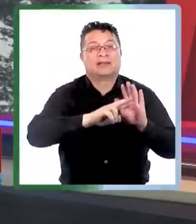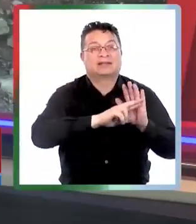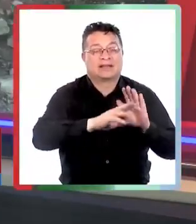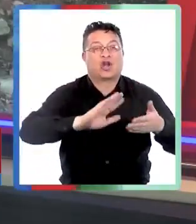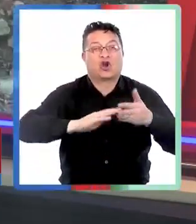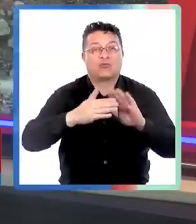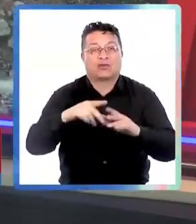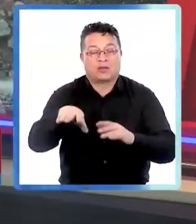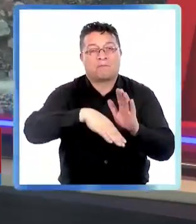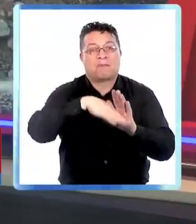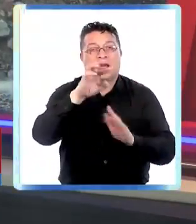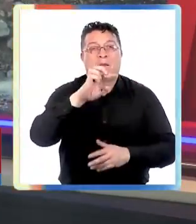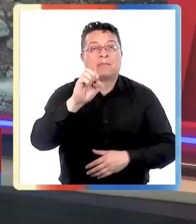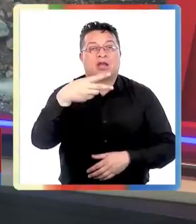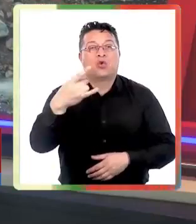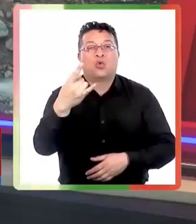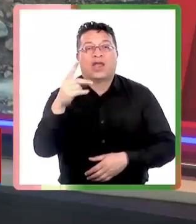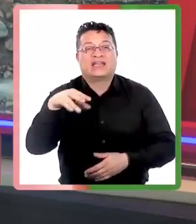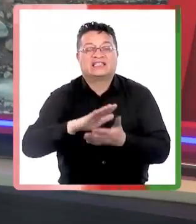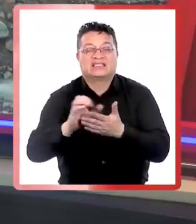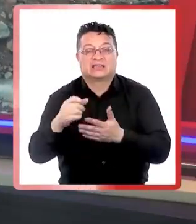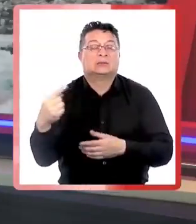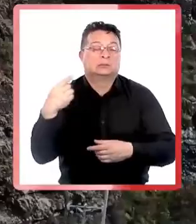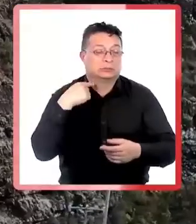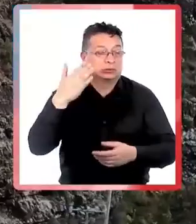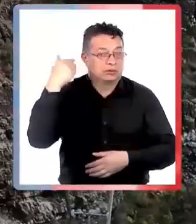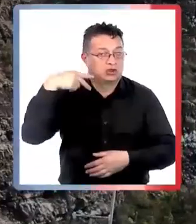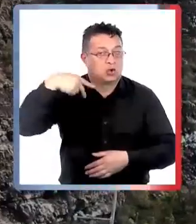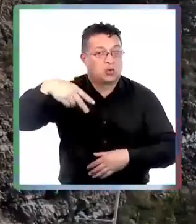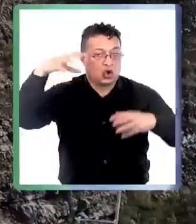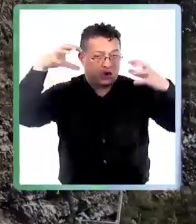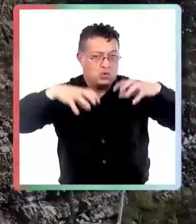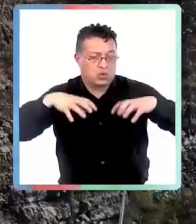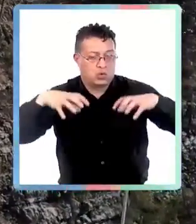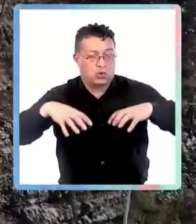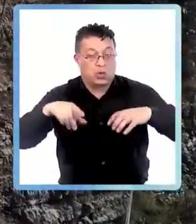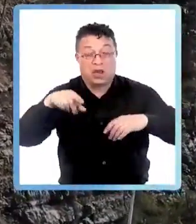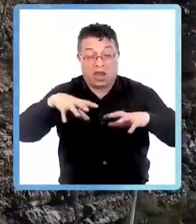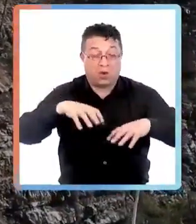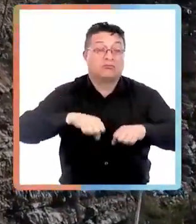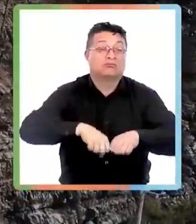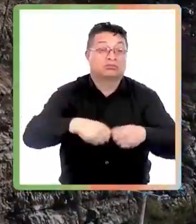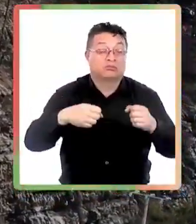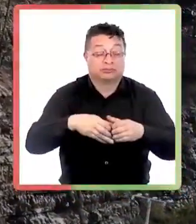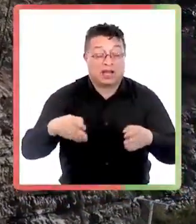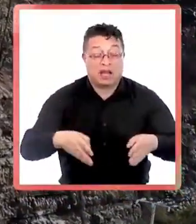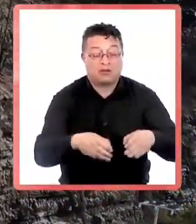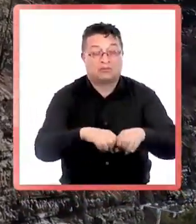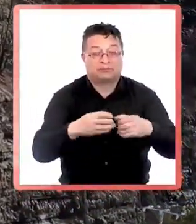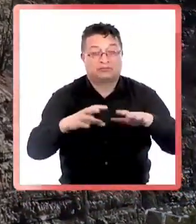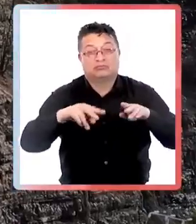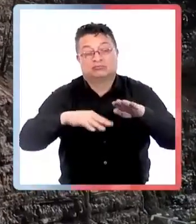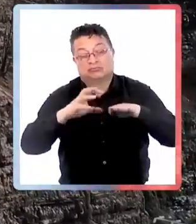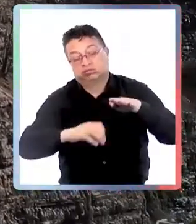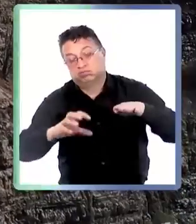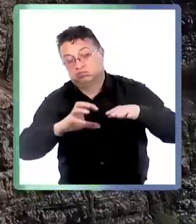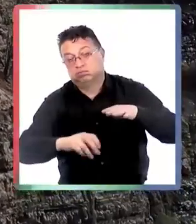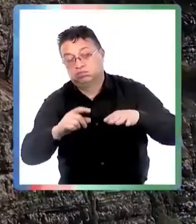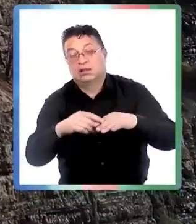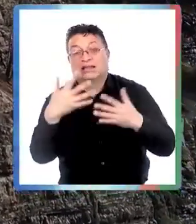de las comunidades, en su mayoría pehuenches, afectadas por el sistema frontal de junio. En la zona el agua provocó cortes de